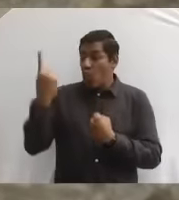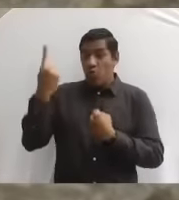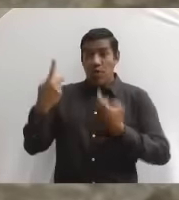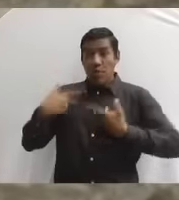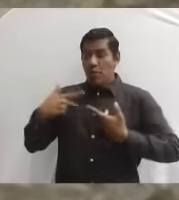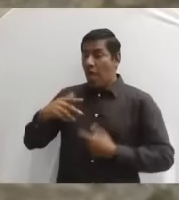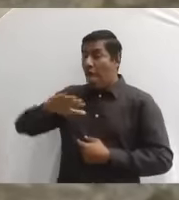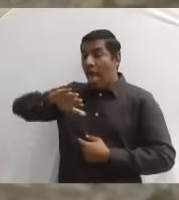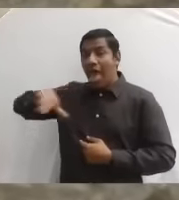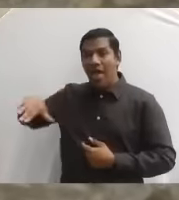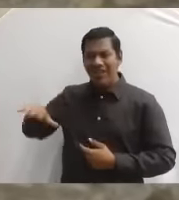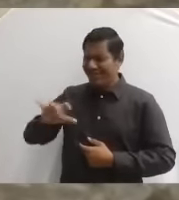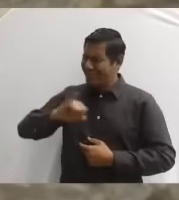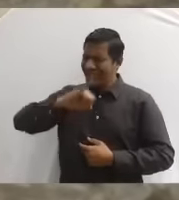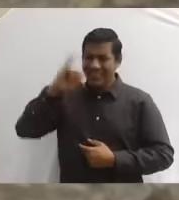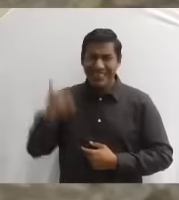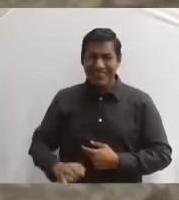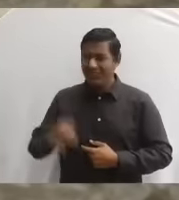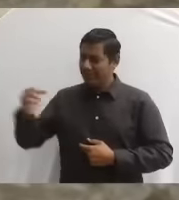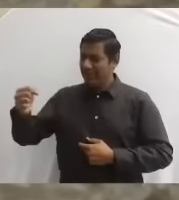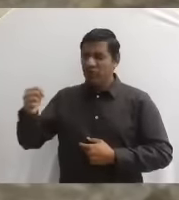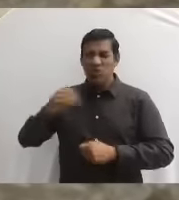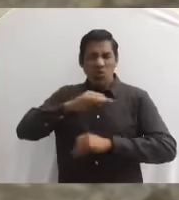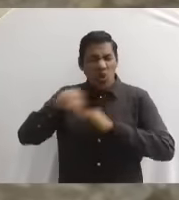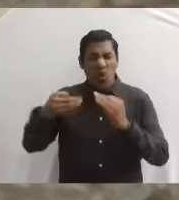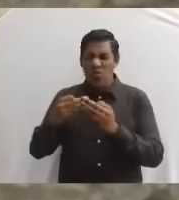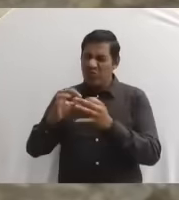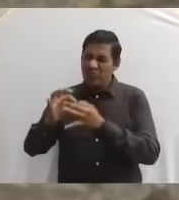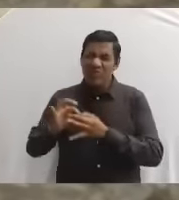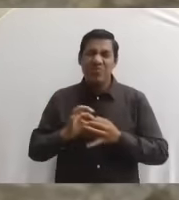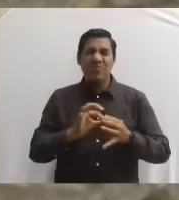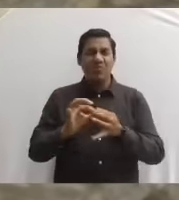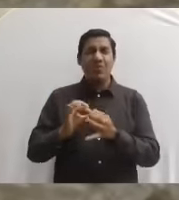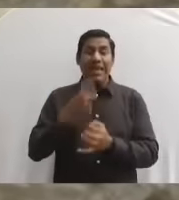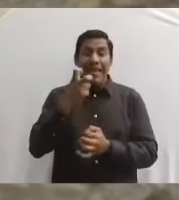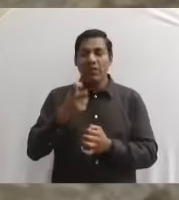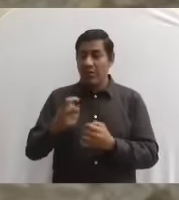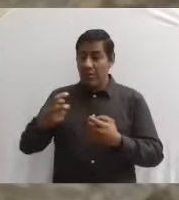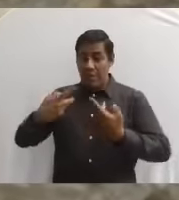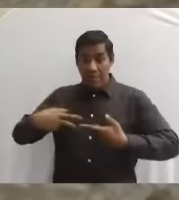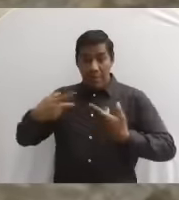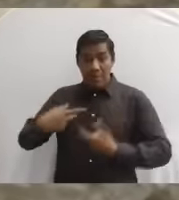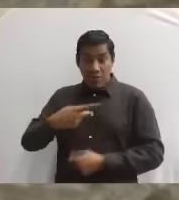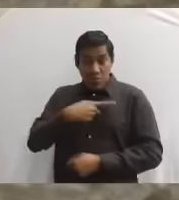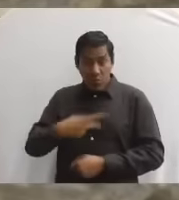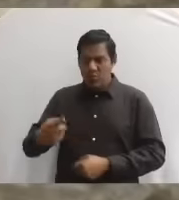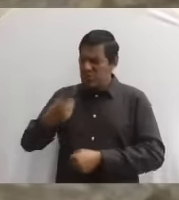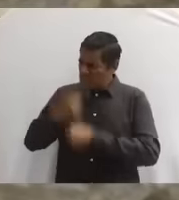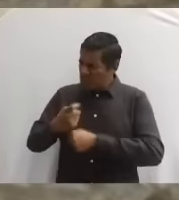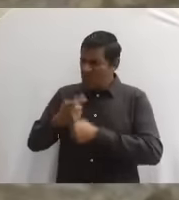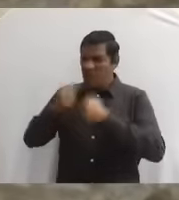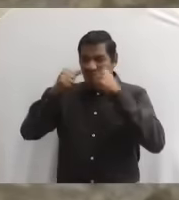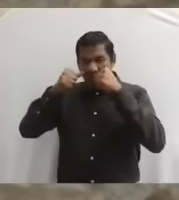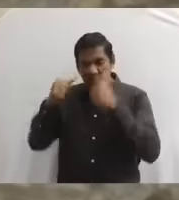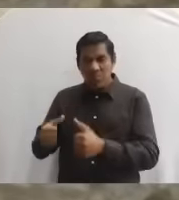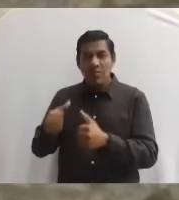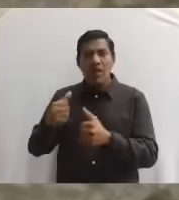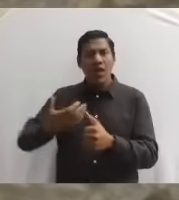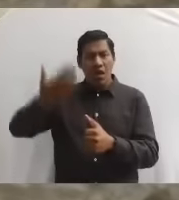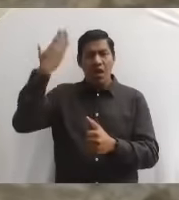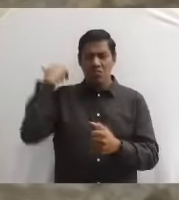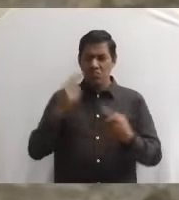quede atrás. Eso quiere decir, por el bien de todos, primero los pobres, ha mostrado resultados, que